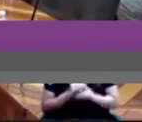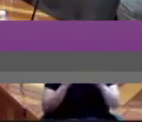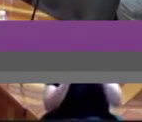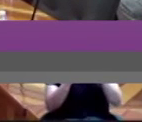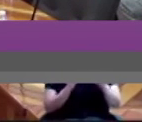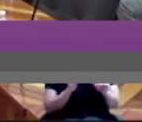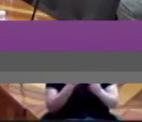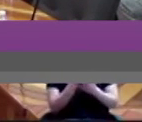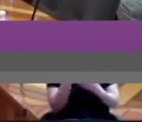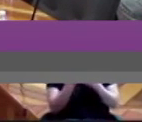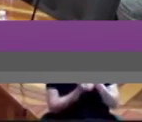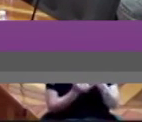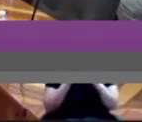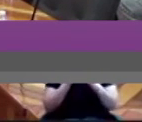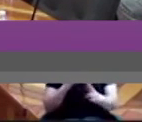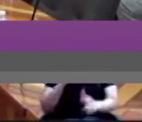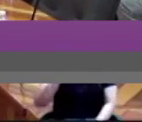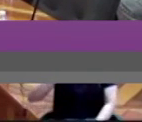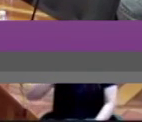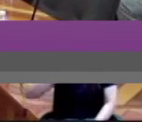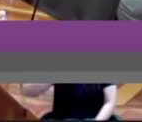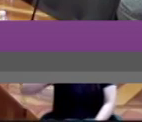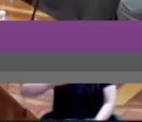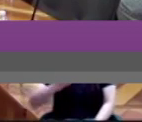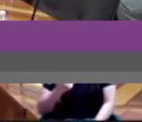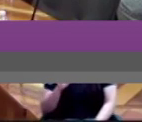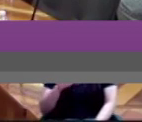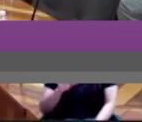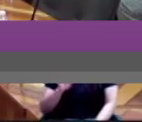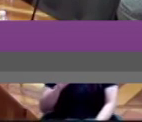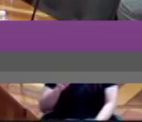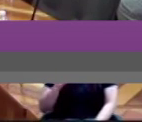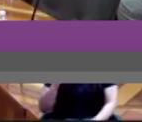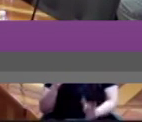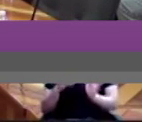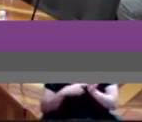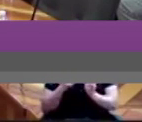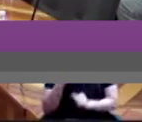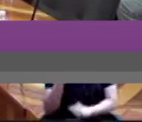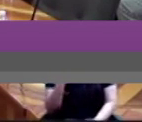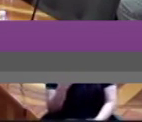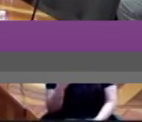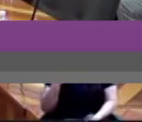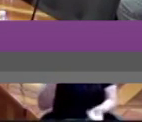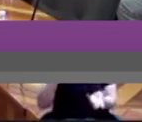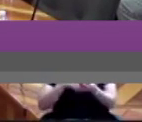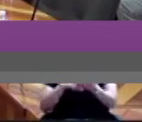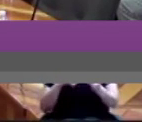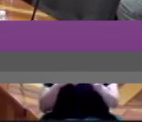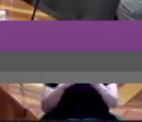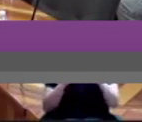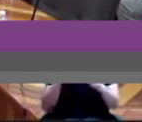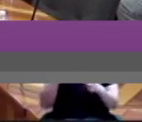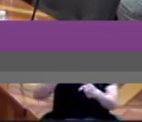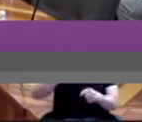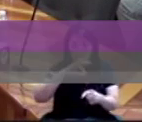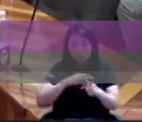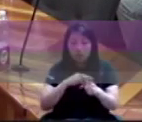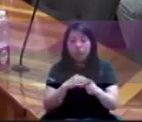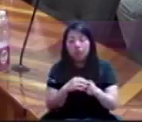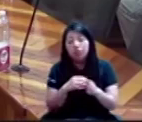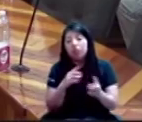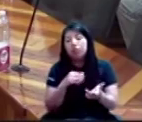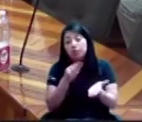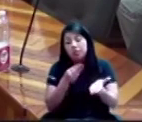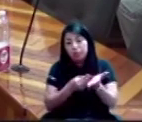se iniciaron con aquellos ayuntamientos que omitieron presentar su informe de retiro de propaganda solicitado por este instituto. Y en ese